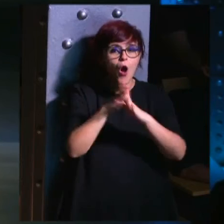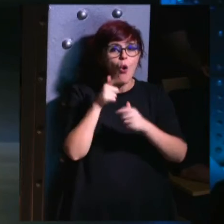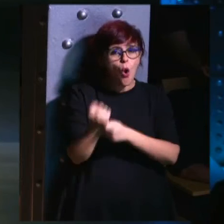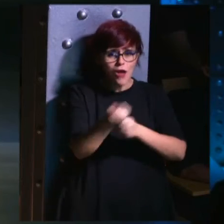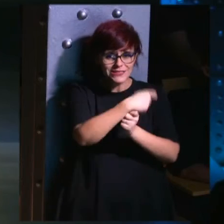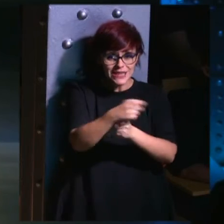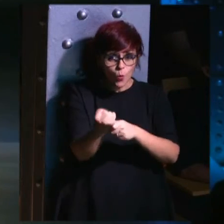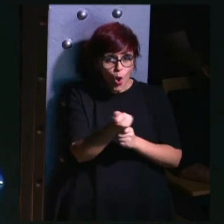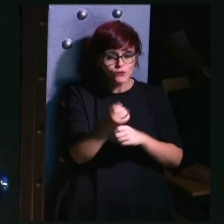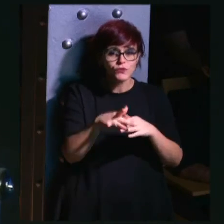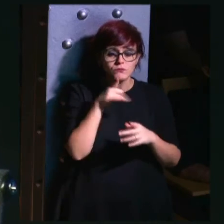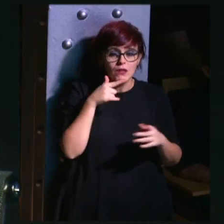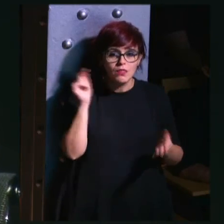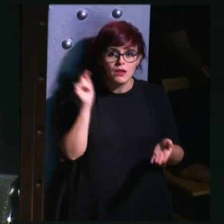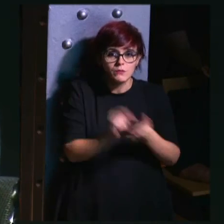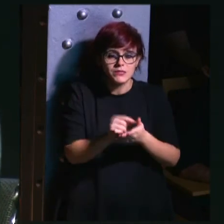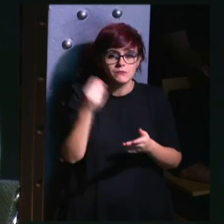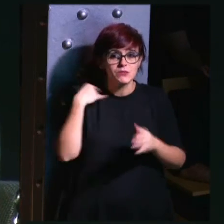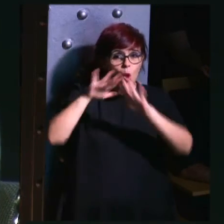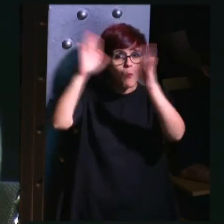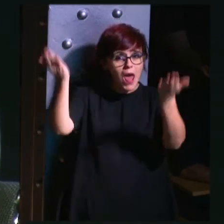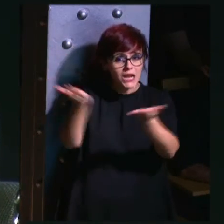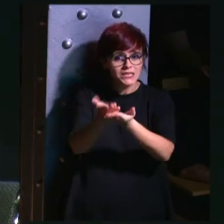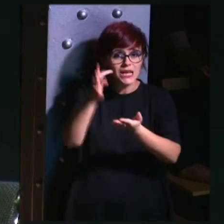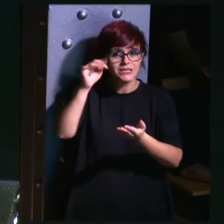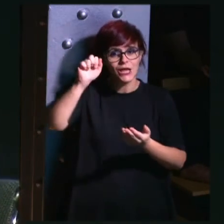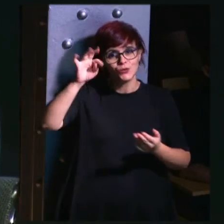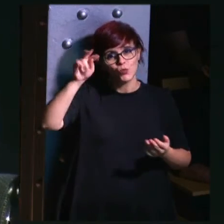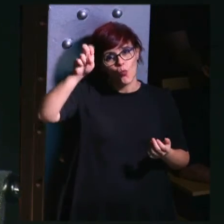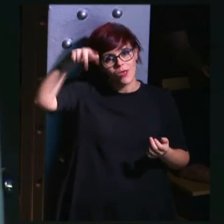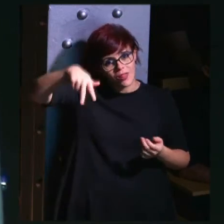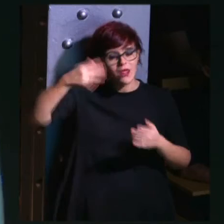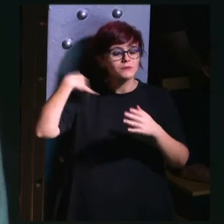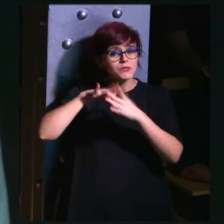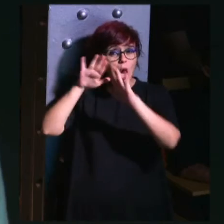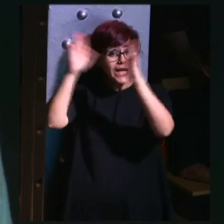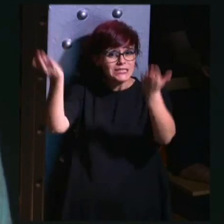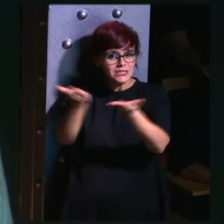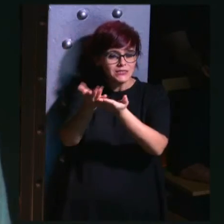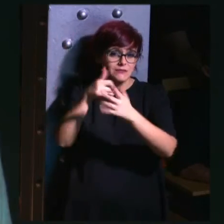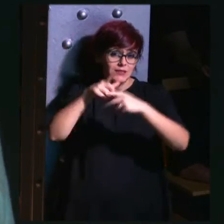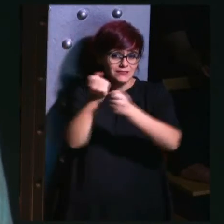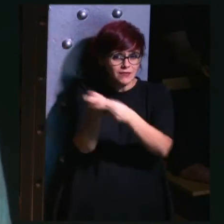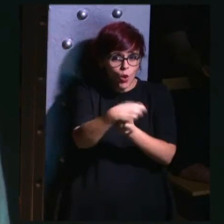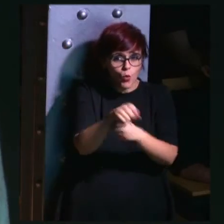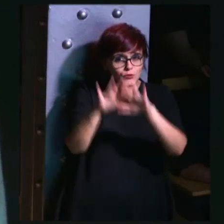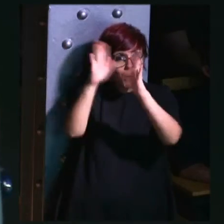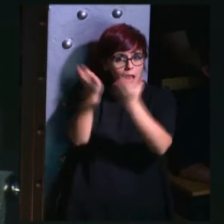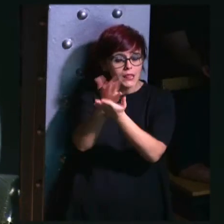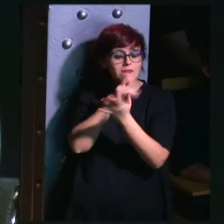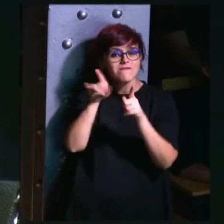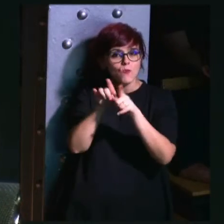de repente estaba en Tatooine, ¿no?, en uno de los planetas de Star Wars, y la sensación de estar ahí fue algo absolutamente alucinante.